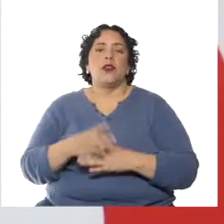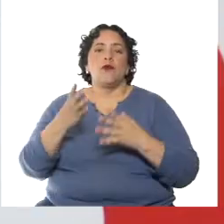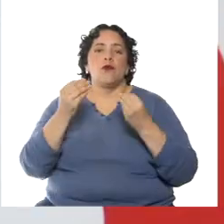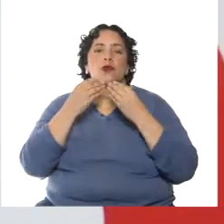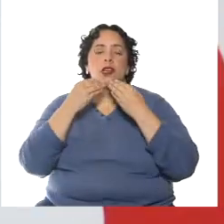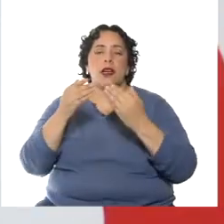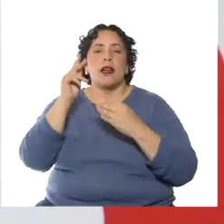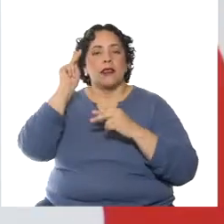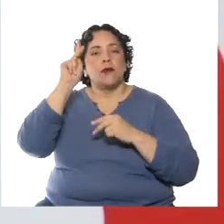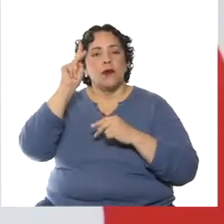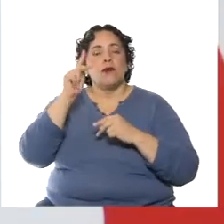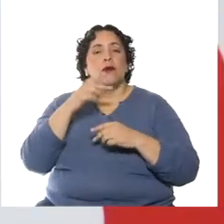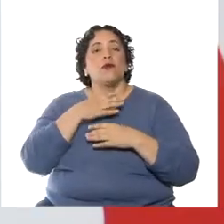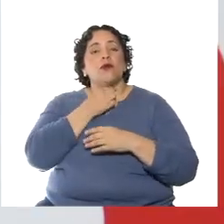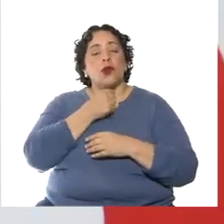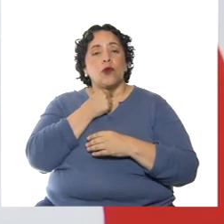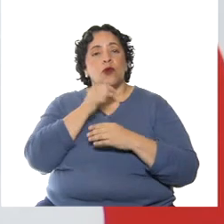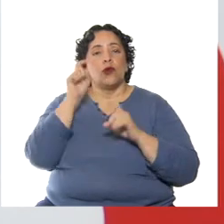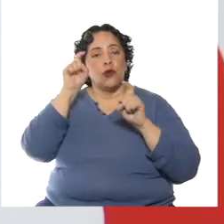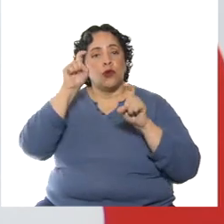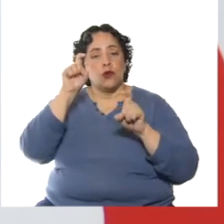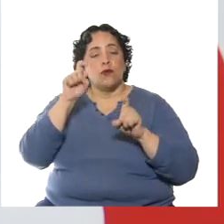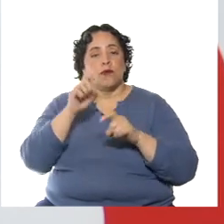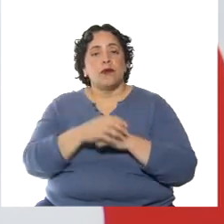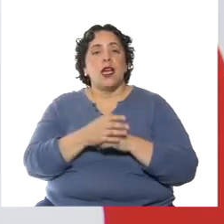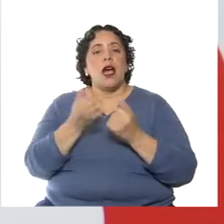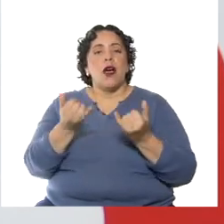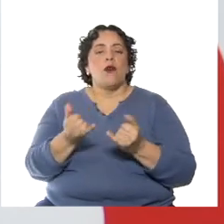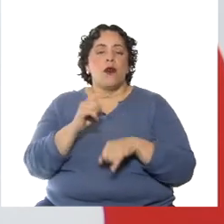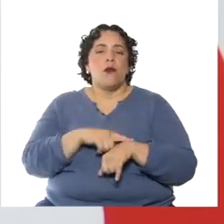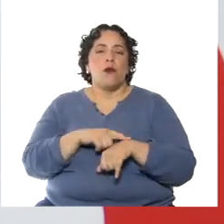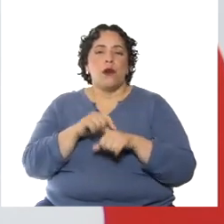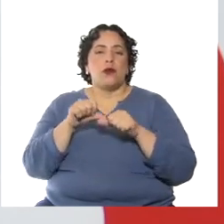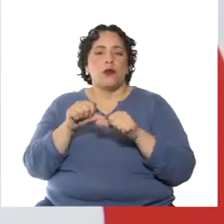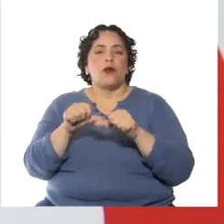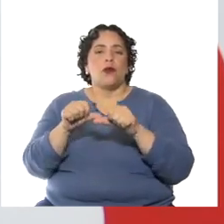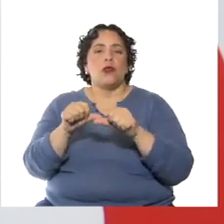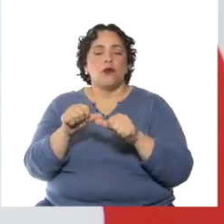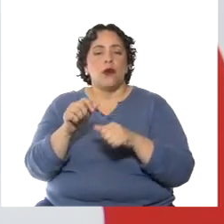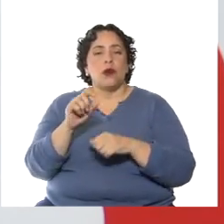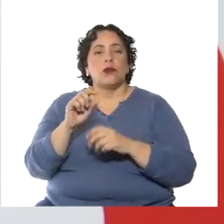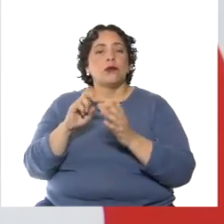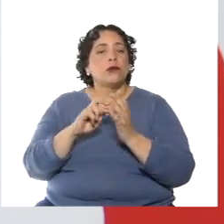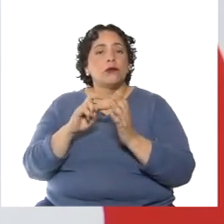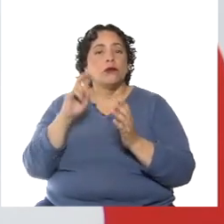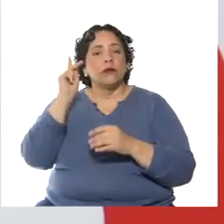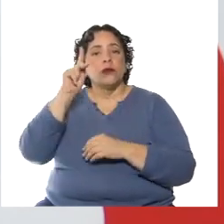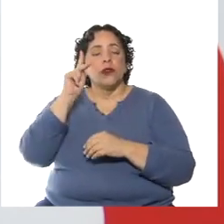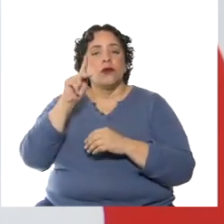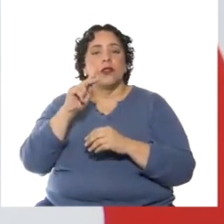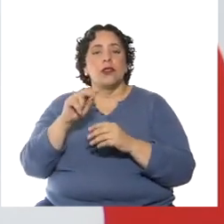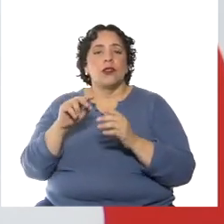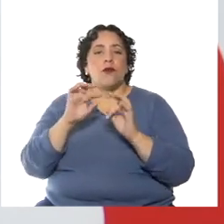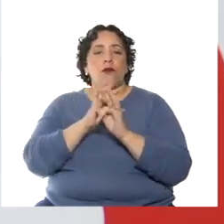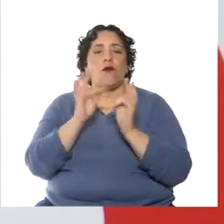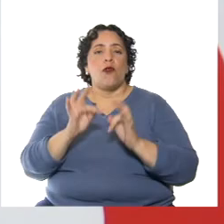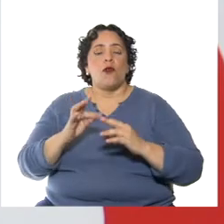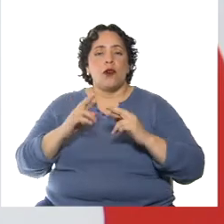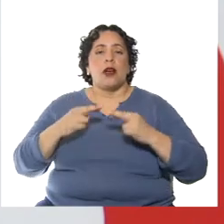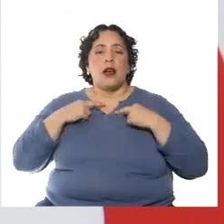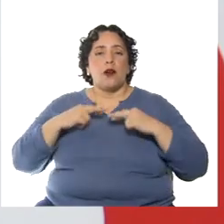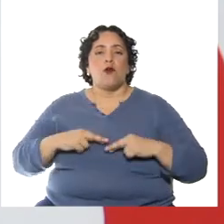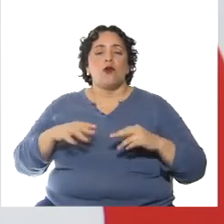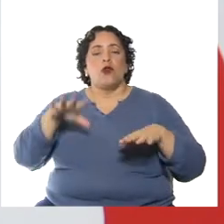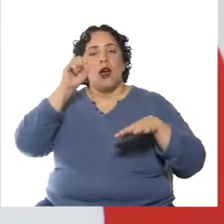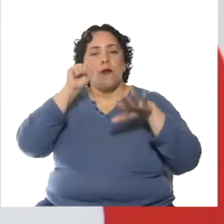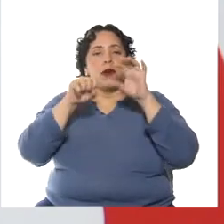Muchas gracias, profesores. Me encantó su clase, pero ha llegado el momento de continuar y esta vez con los docentes de la modalidad de